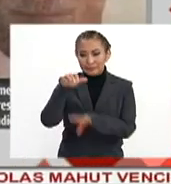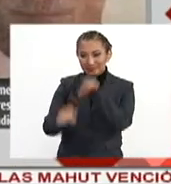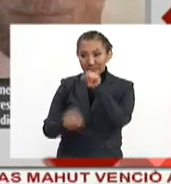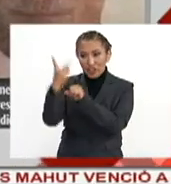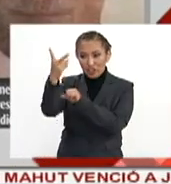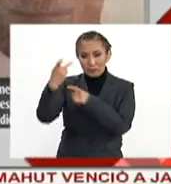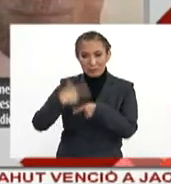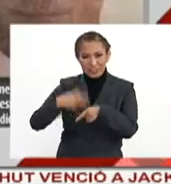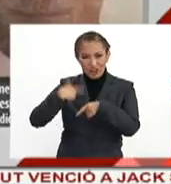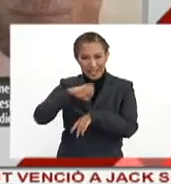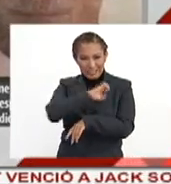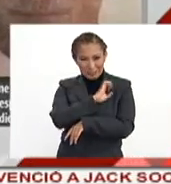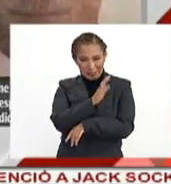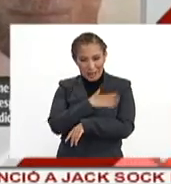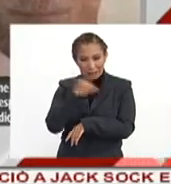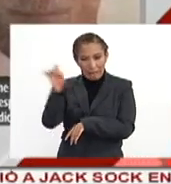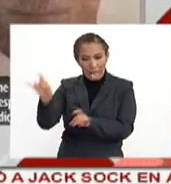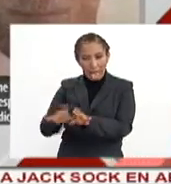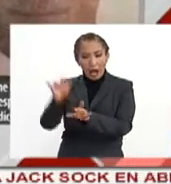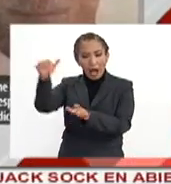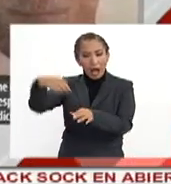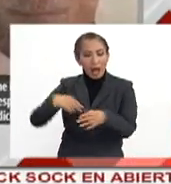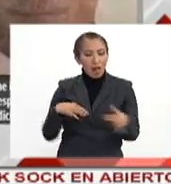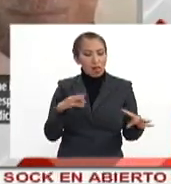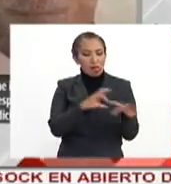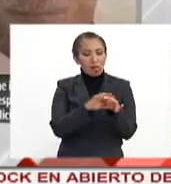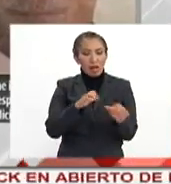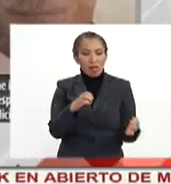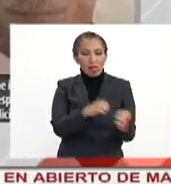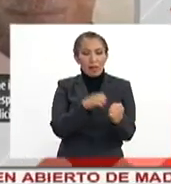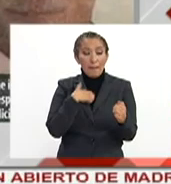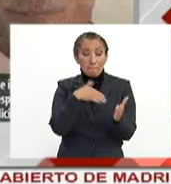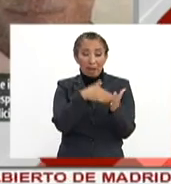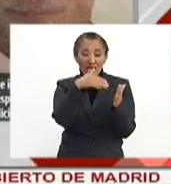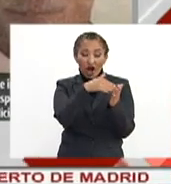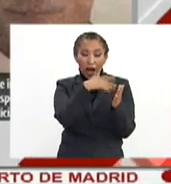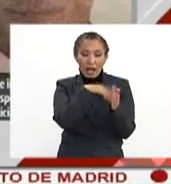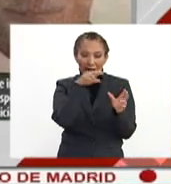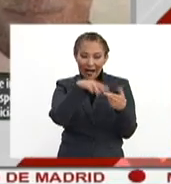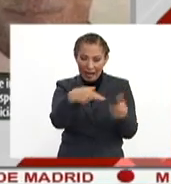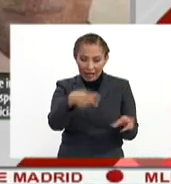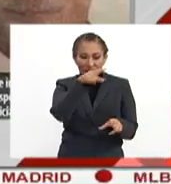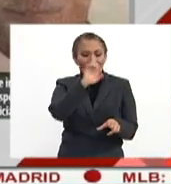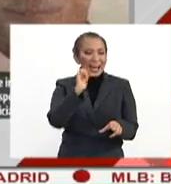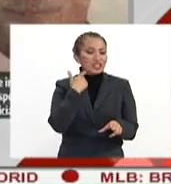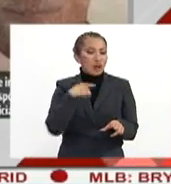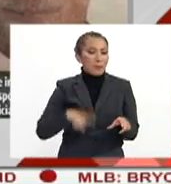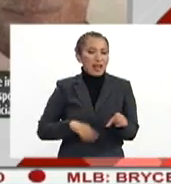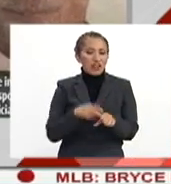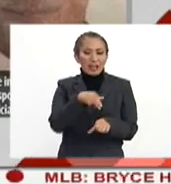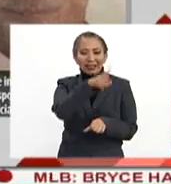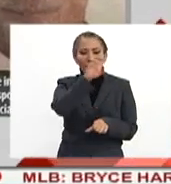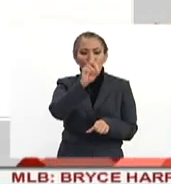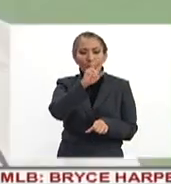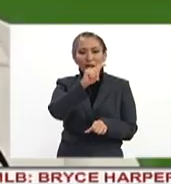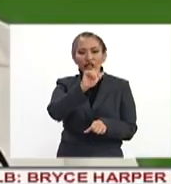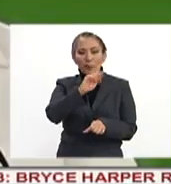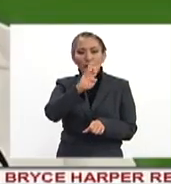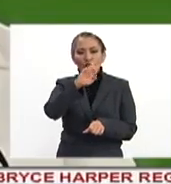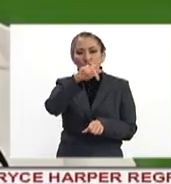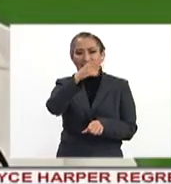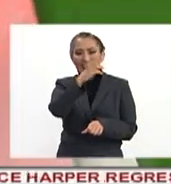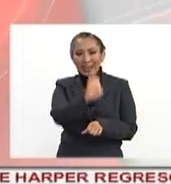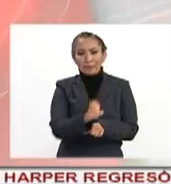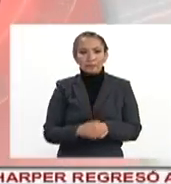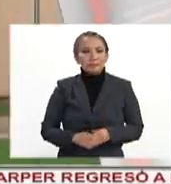Detienen a 2 ciudadanos españoles presuntamente implicados en un fraude millonario relacionado con el exgobernador de Quintana Roo, Roberto Borge.